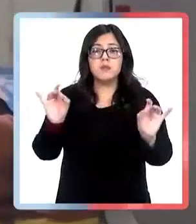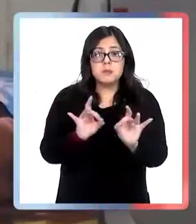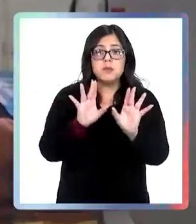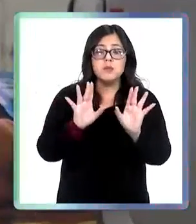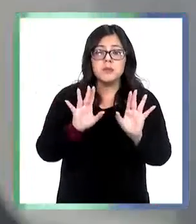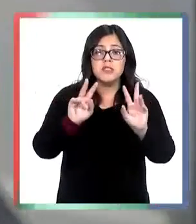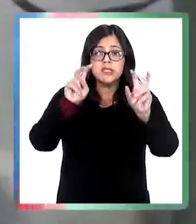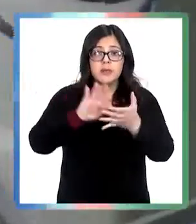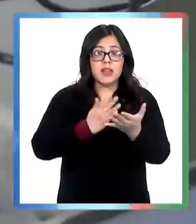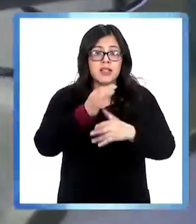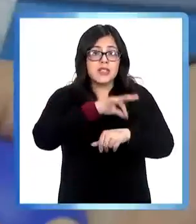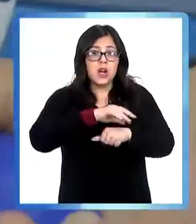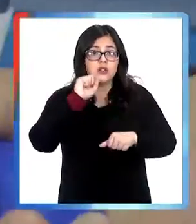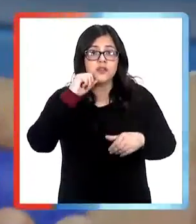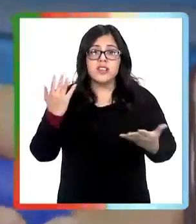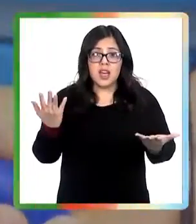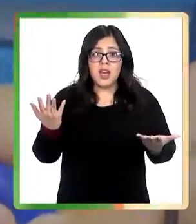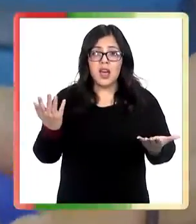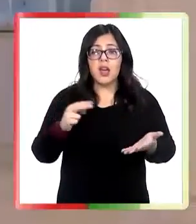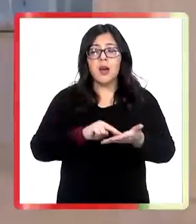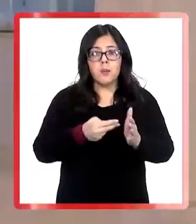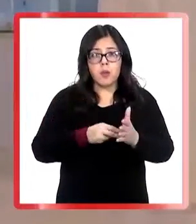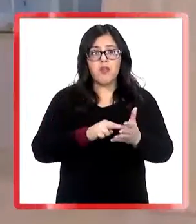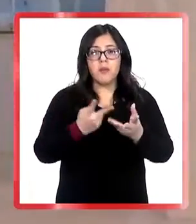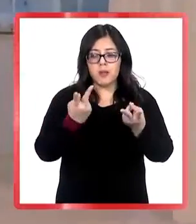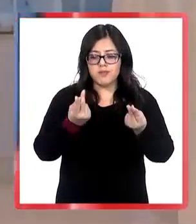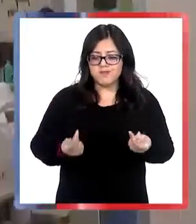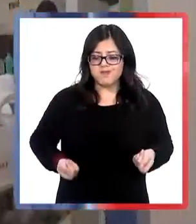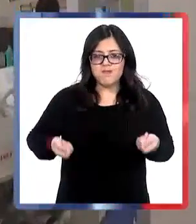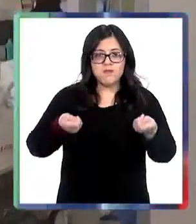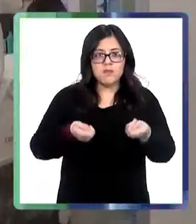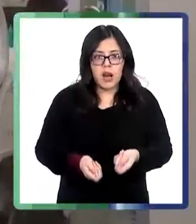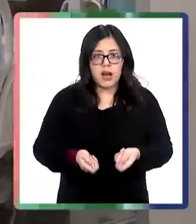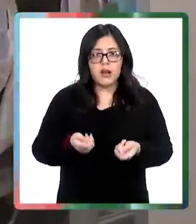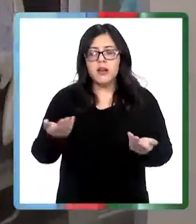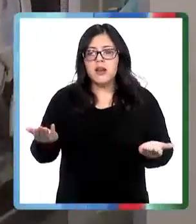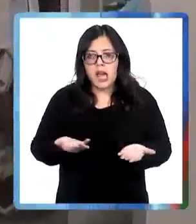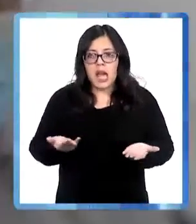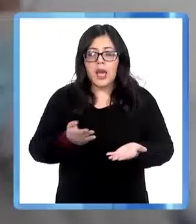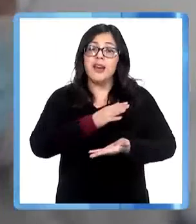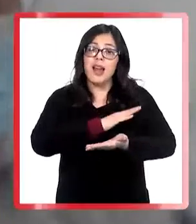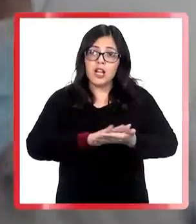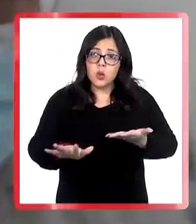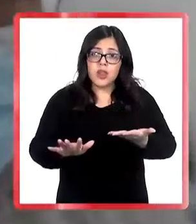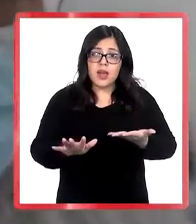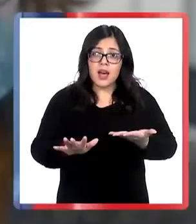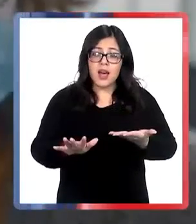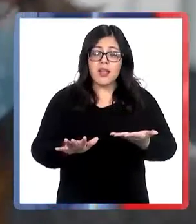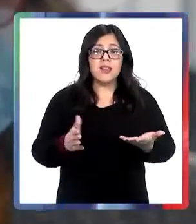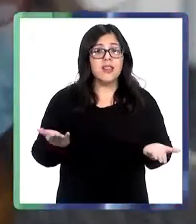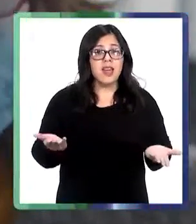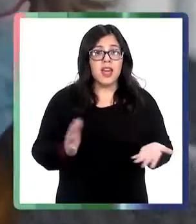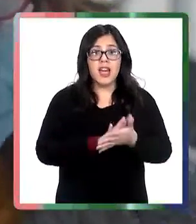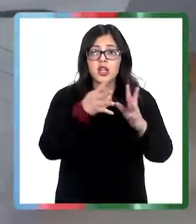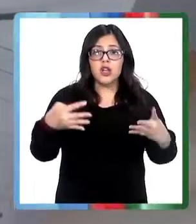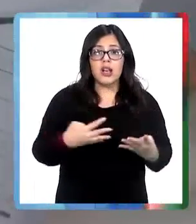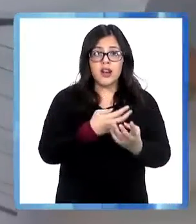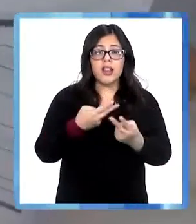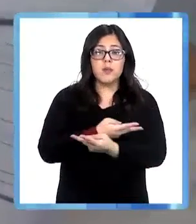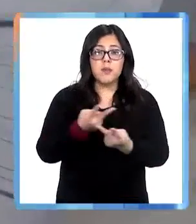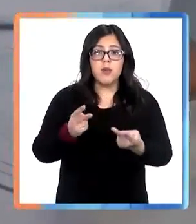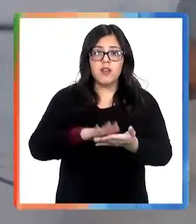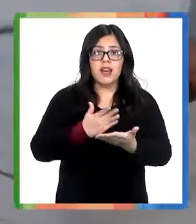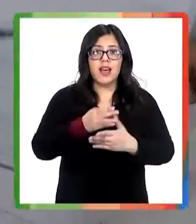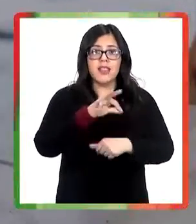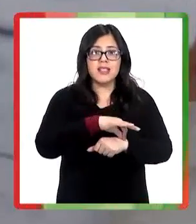esto va a evitar que una emergencia, por ejemplo, de salud signifique un grave problema para los bolsillos, porque establece gratuidad total